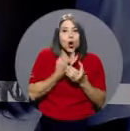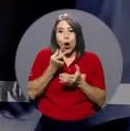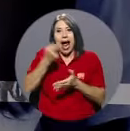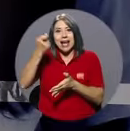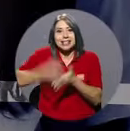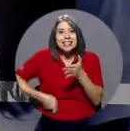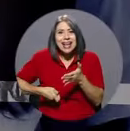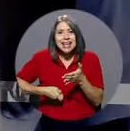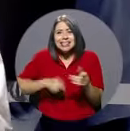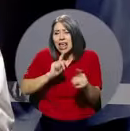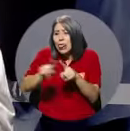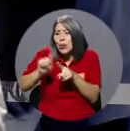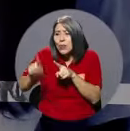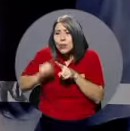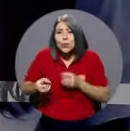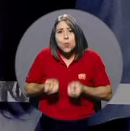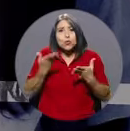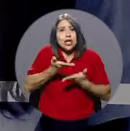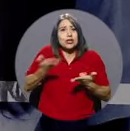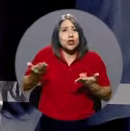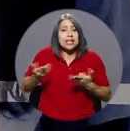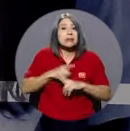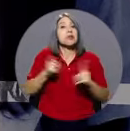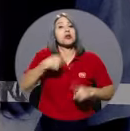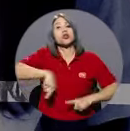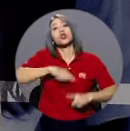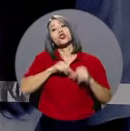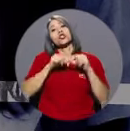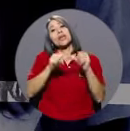se puede hablar sobre aranceles, se puede hablar de un montón de cosas